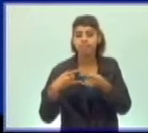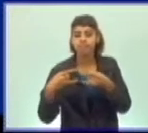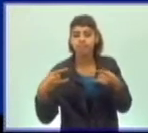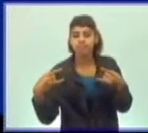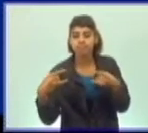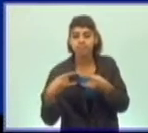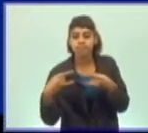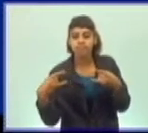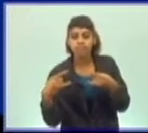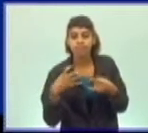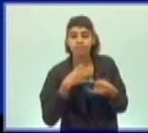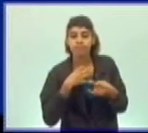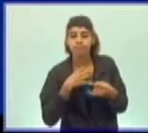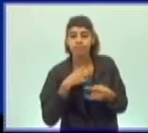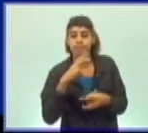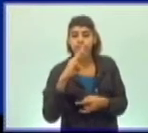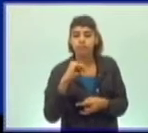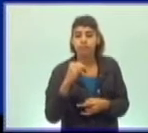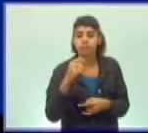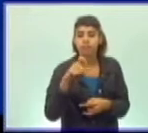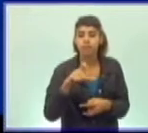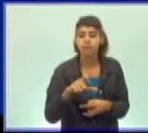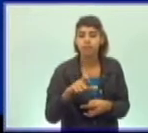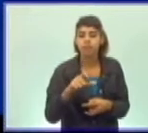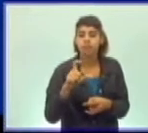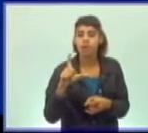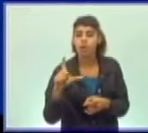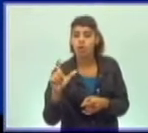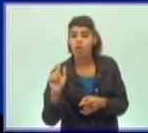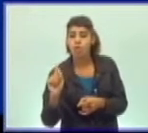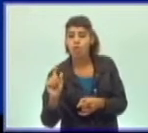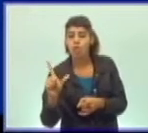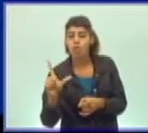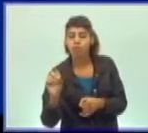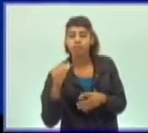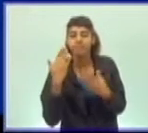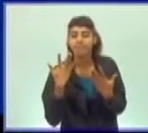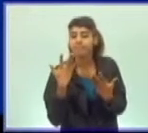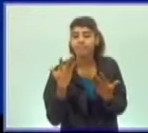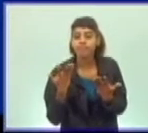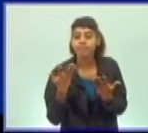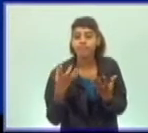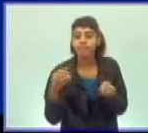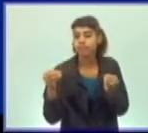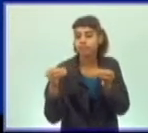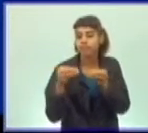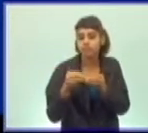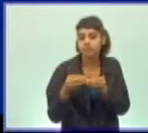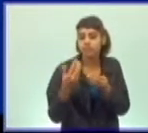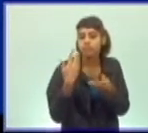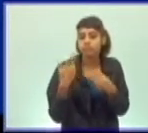elementos Mg y cloro? Por supuesto, cuando estos elementos se unen para formar un compuesto.